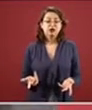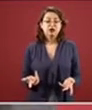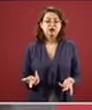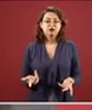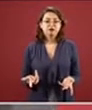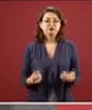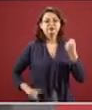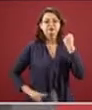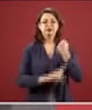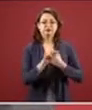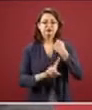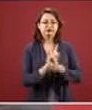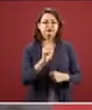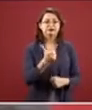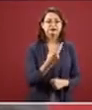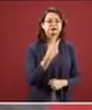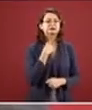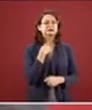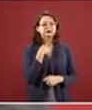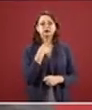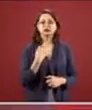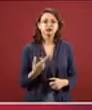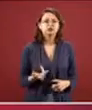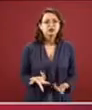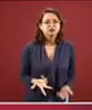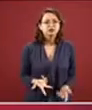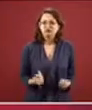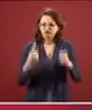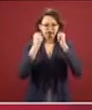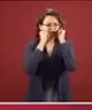problemas económicos financieros y siguen con gastos